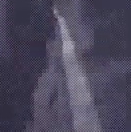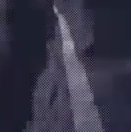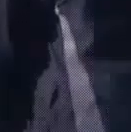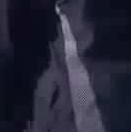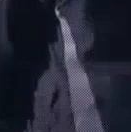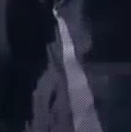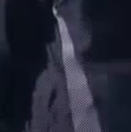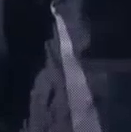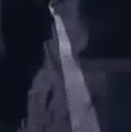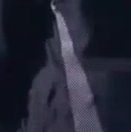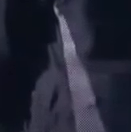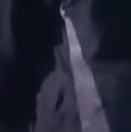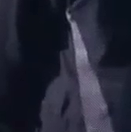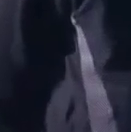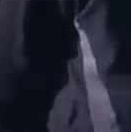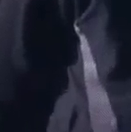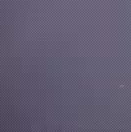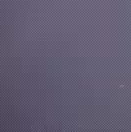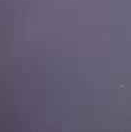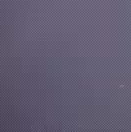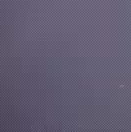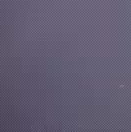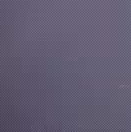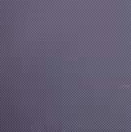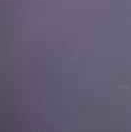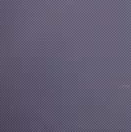que luchan noche y día con